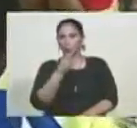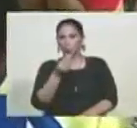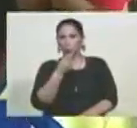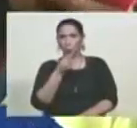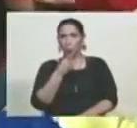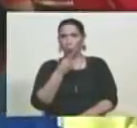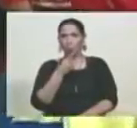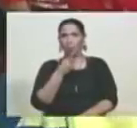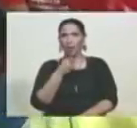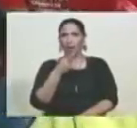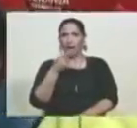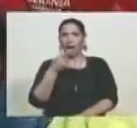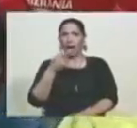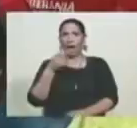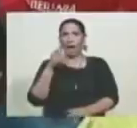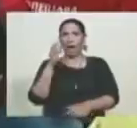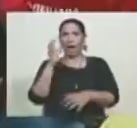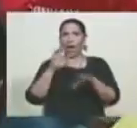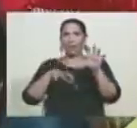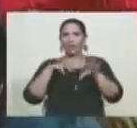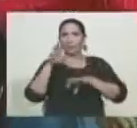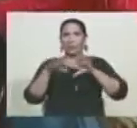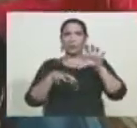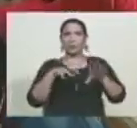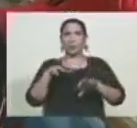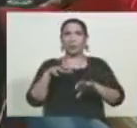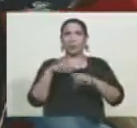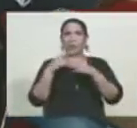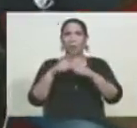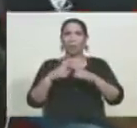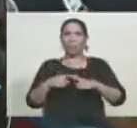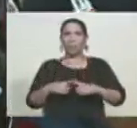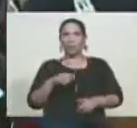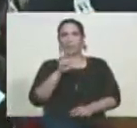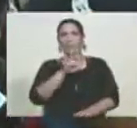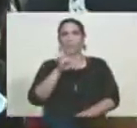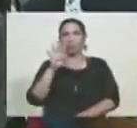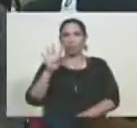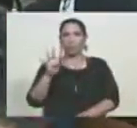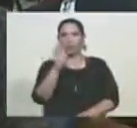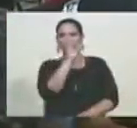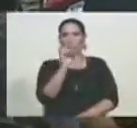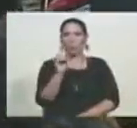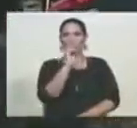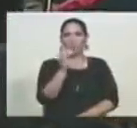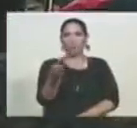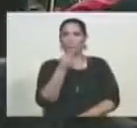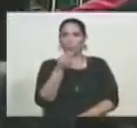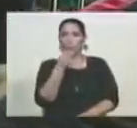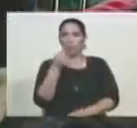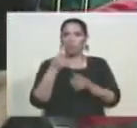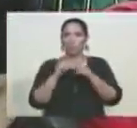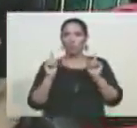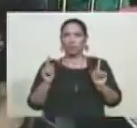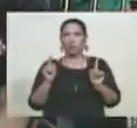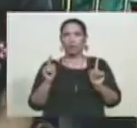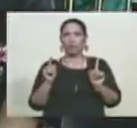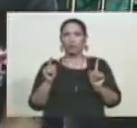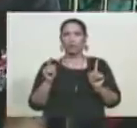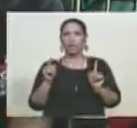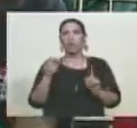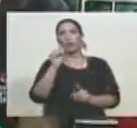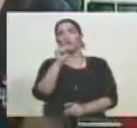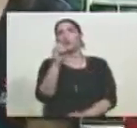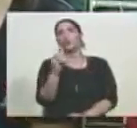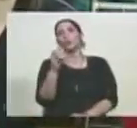animal, que en comparaciones estadísticas tiene un 54% de nutrientes, a diferencia de la soya, que tiene